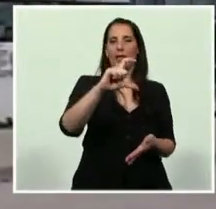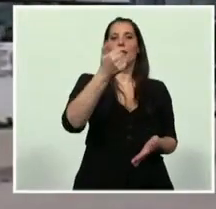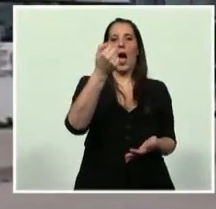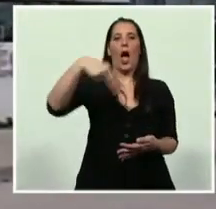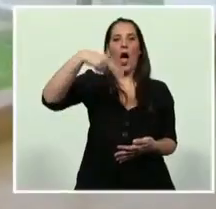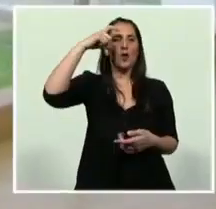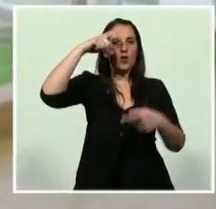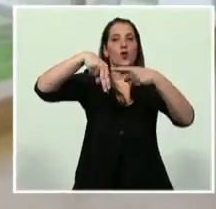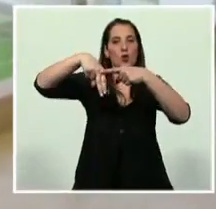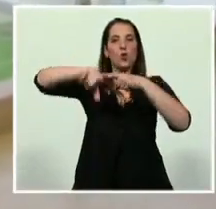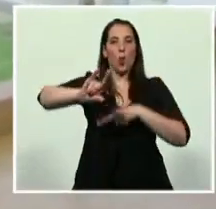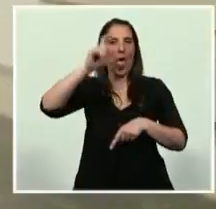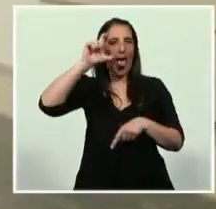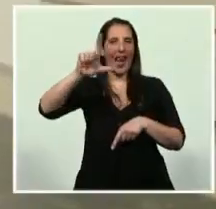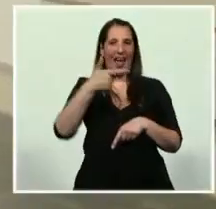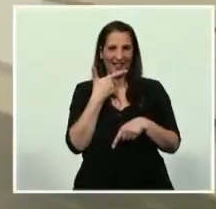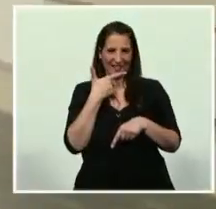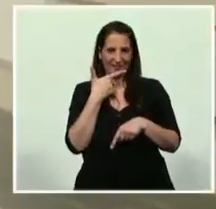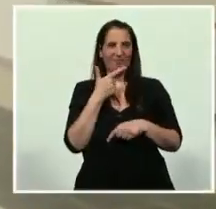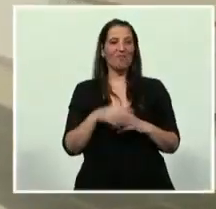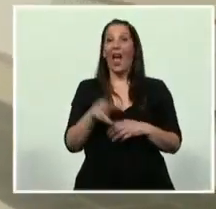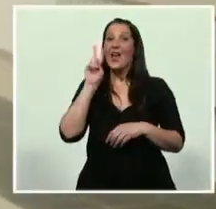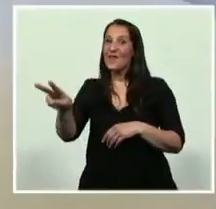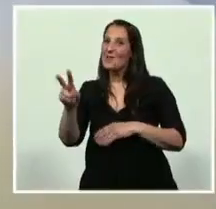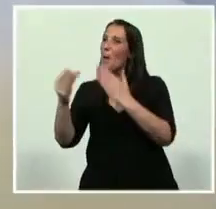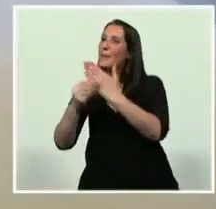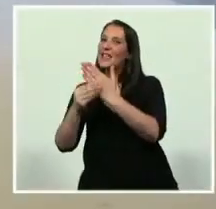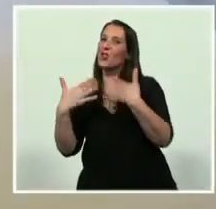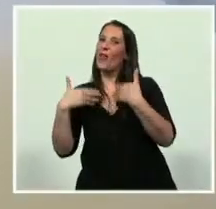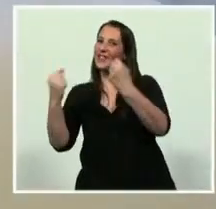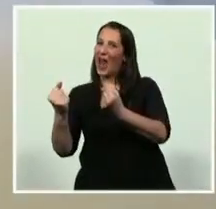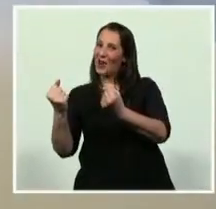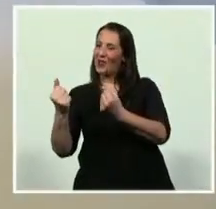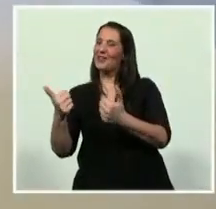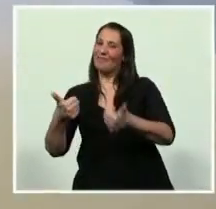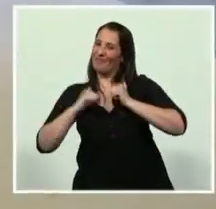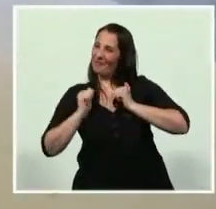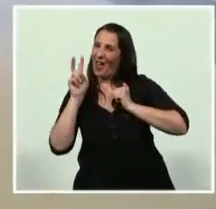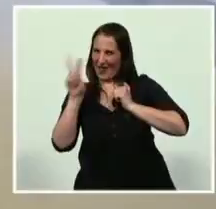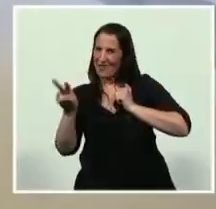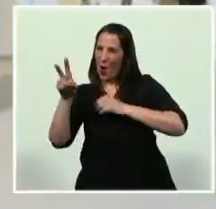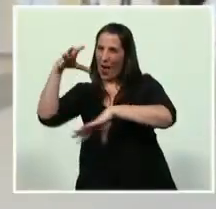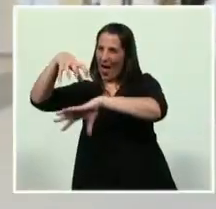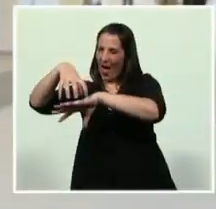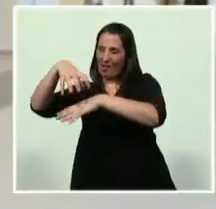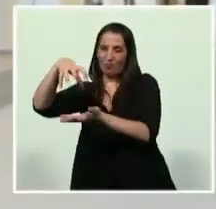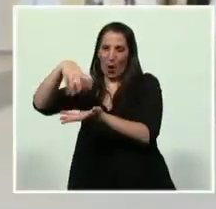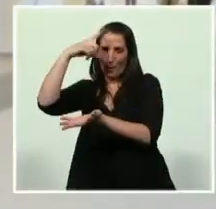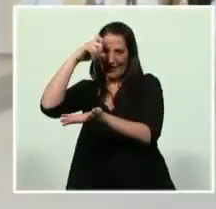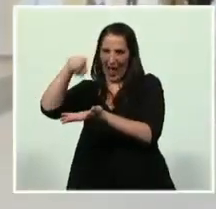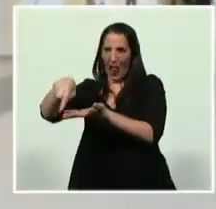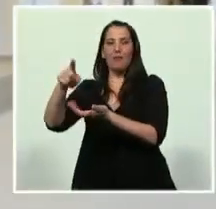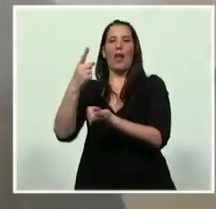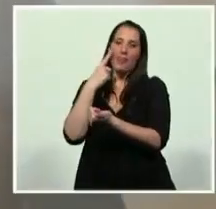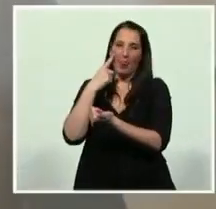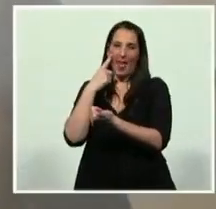Ahí los vemos sentados adentro del hospital al Ministro de Salud Pública de la Nación, al director del hospital, al intendente